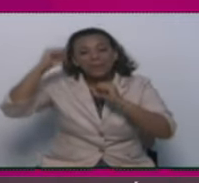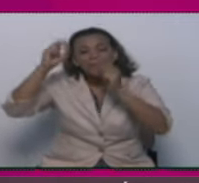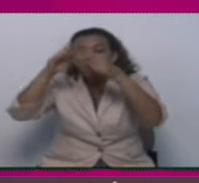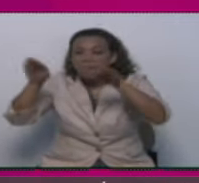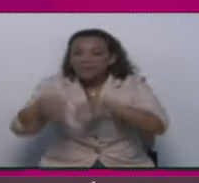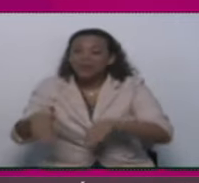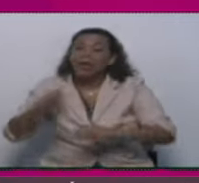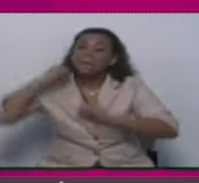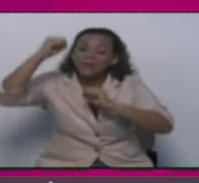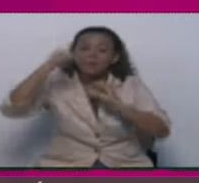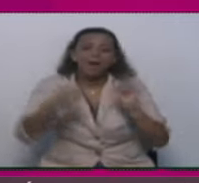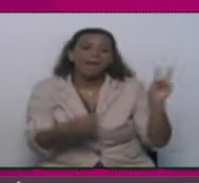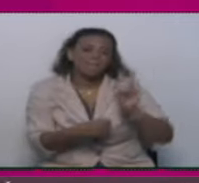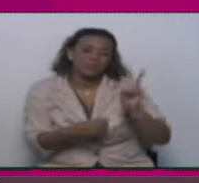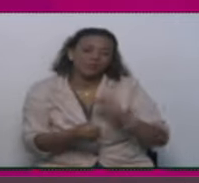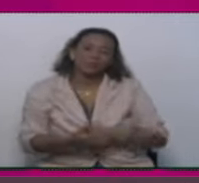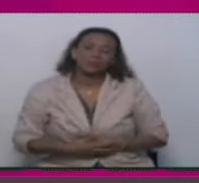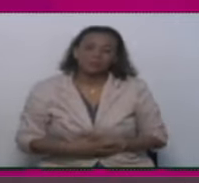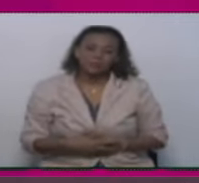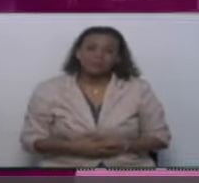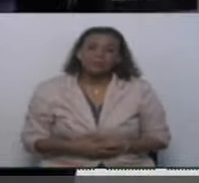viva.